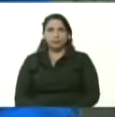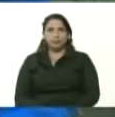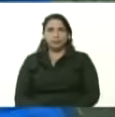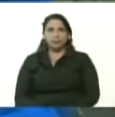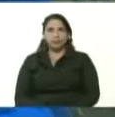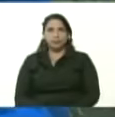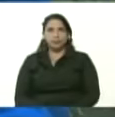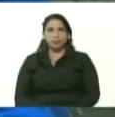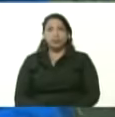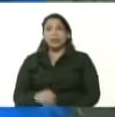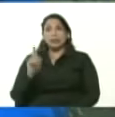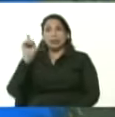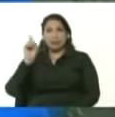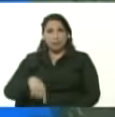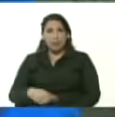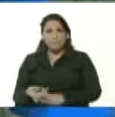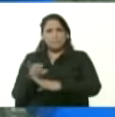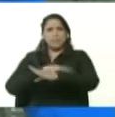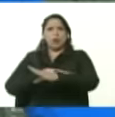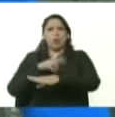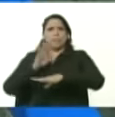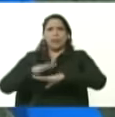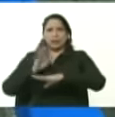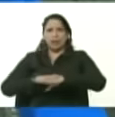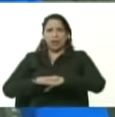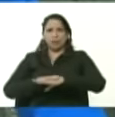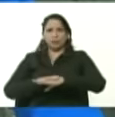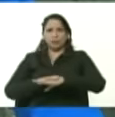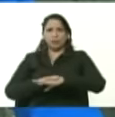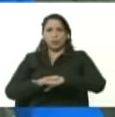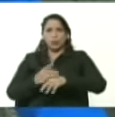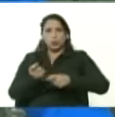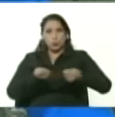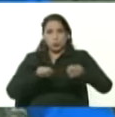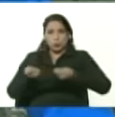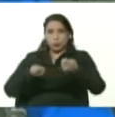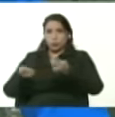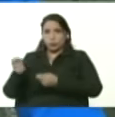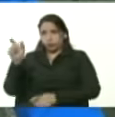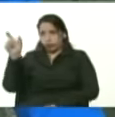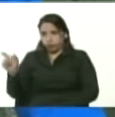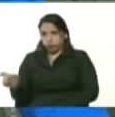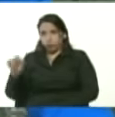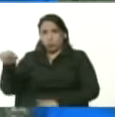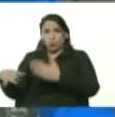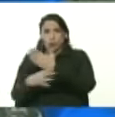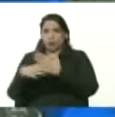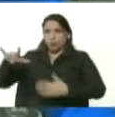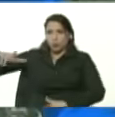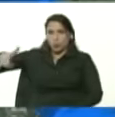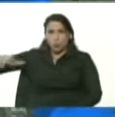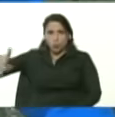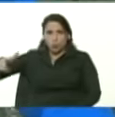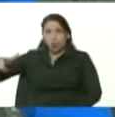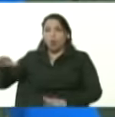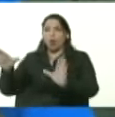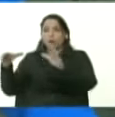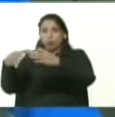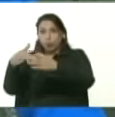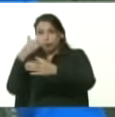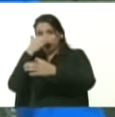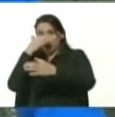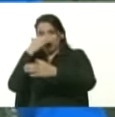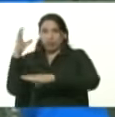Un hecho aún mucho más grave han sido las coordinaciones entre este artificio, grupos de